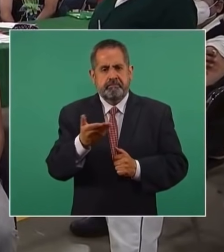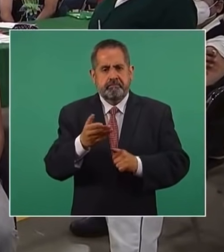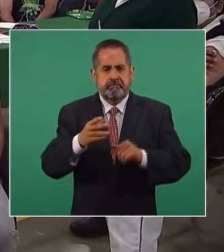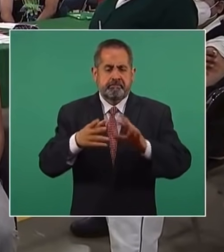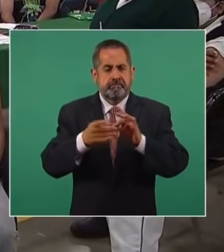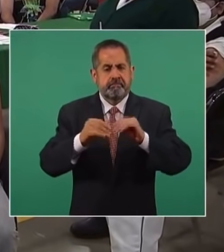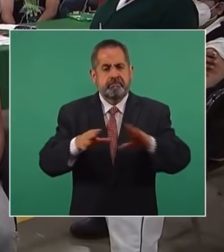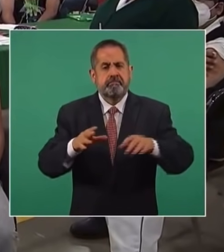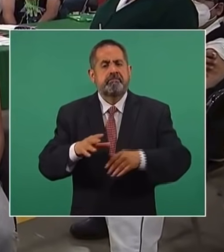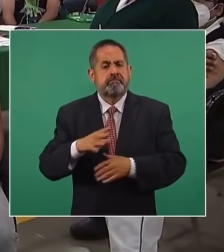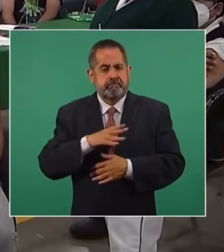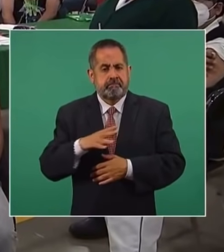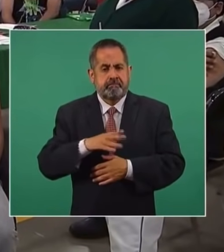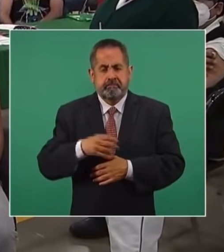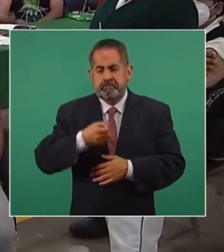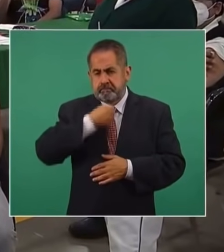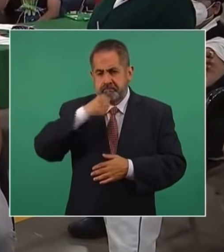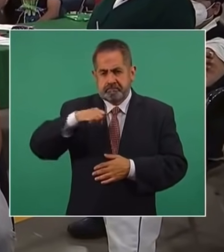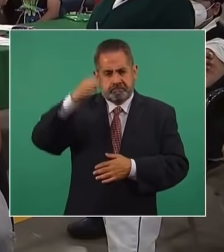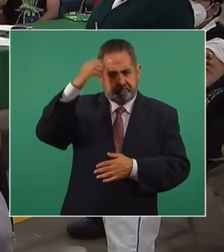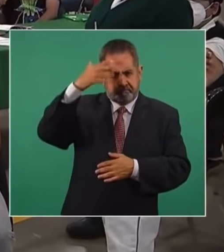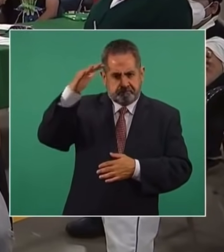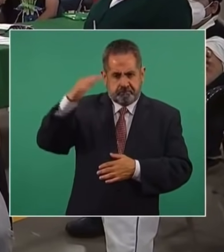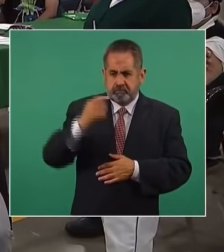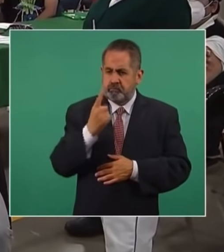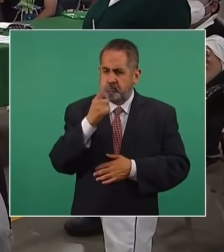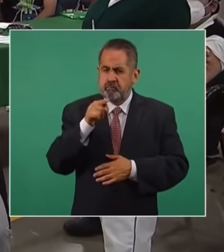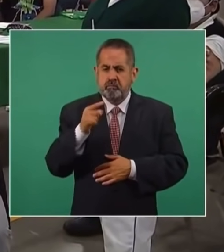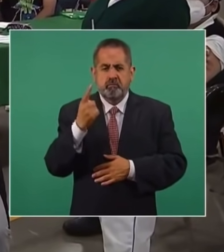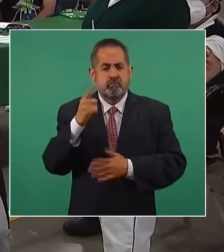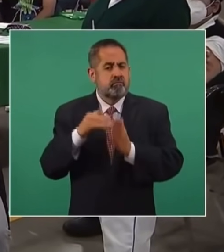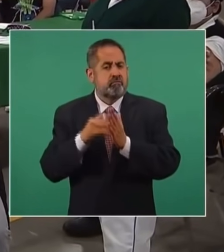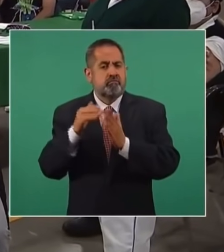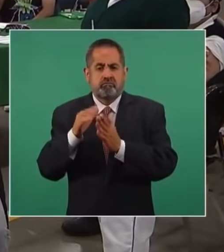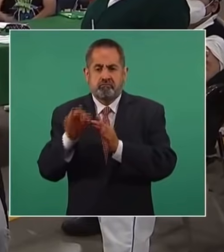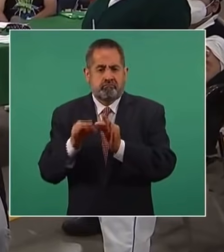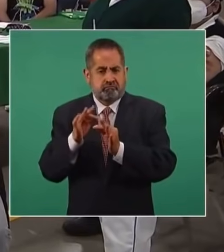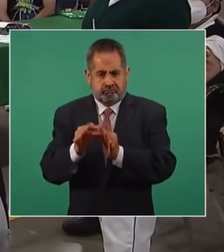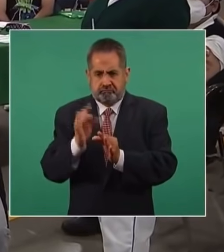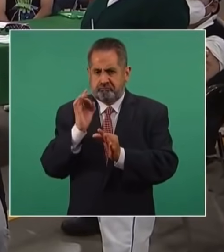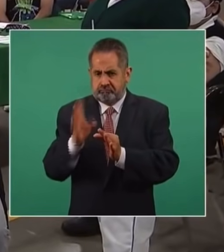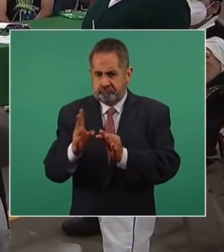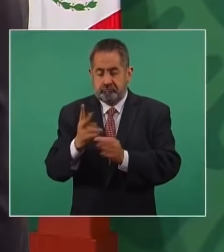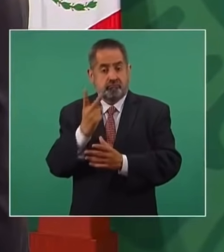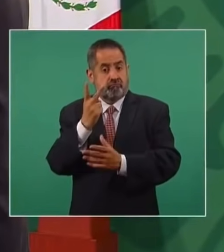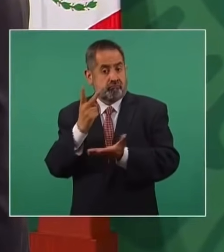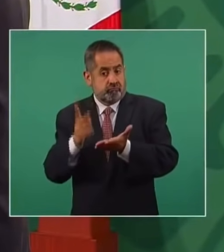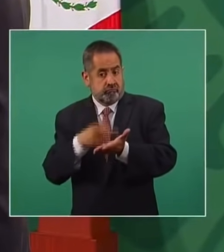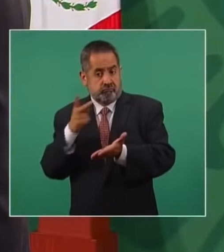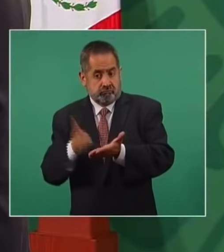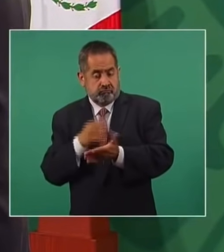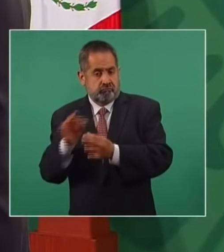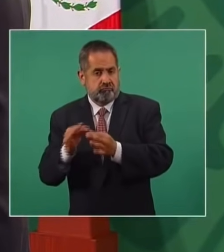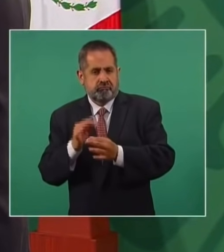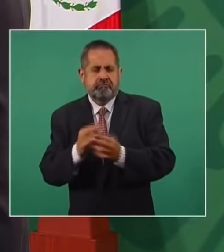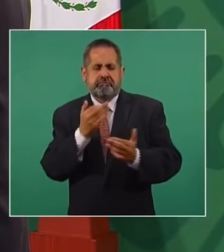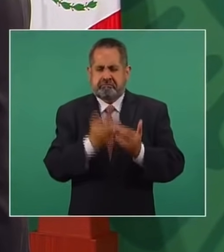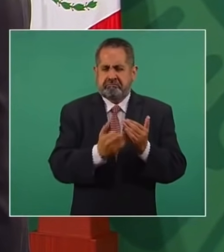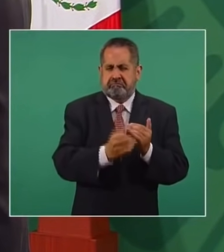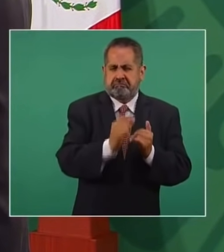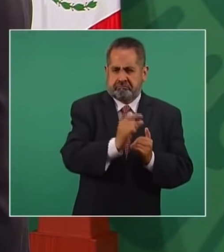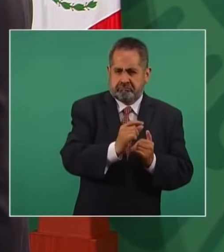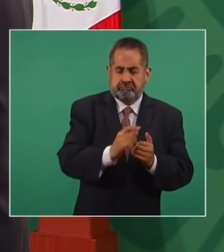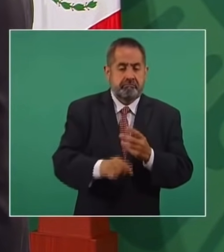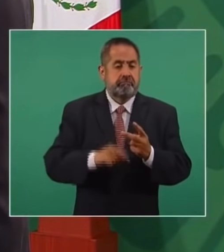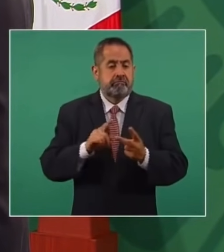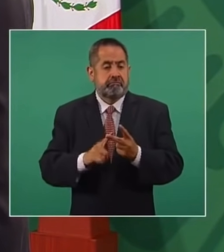ya de adultos mayores 1.1 millones de personas que han sido vacunadas con segunda dosis, nos queda una parte, y